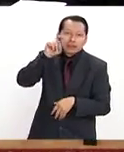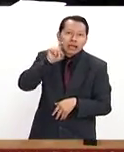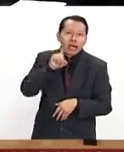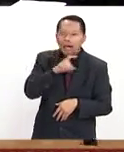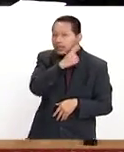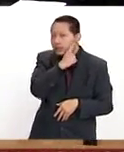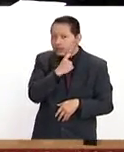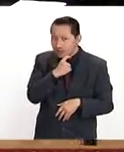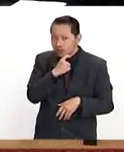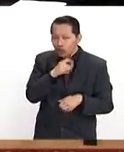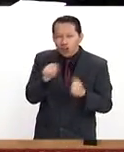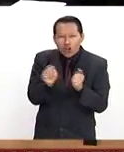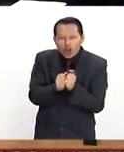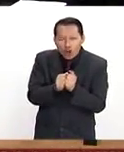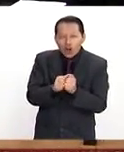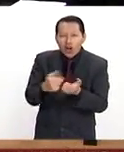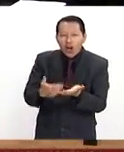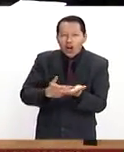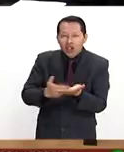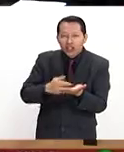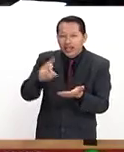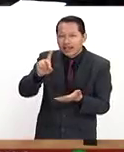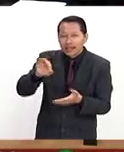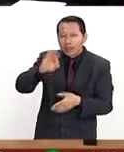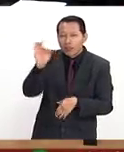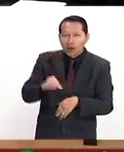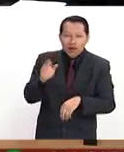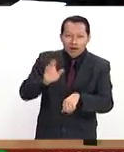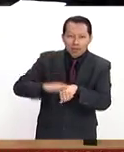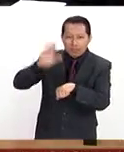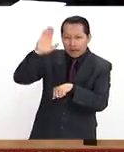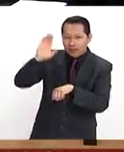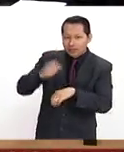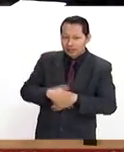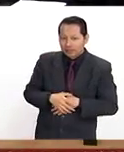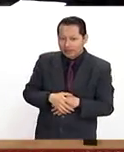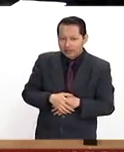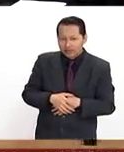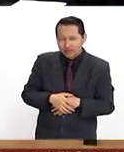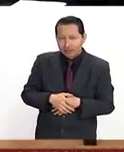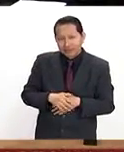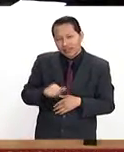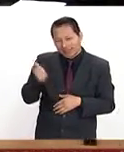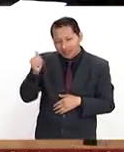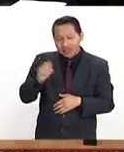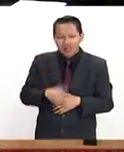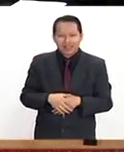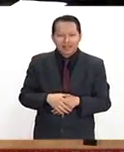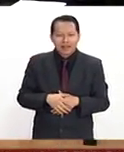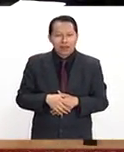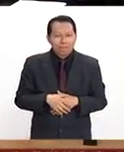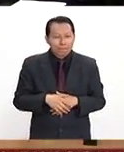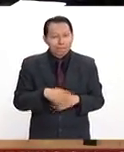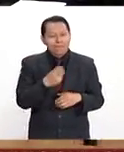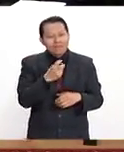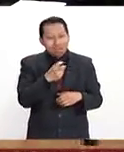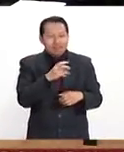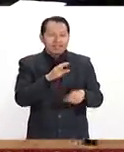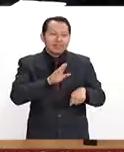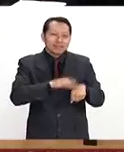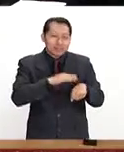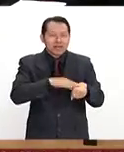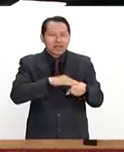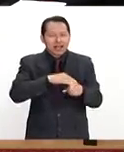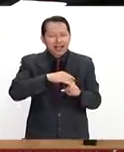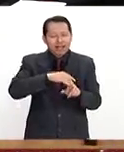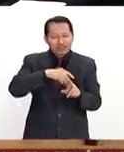pintado de rosa, te cuesta 30% más que un rastrillo. Es un tema estético eso. Pintado. Sale más cara su belleza que la